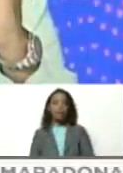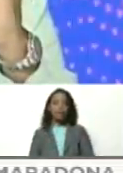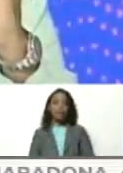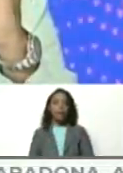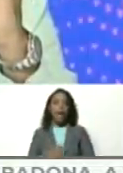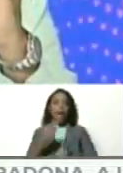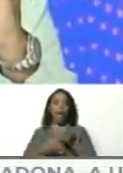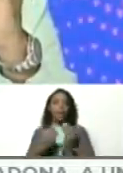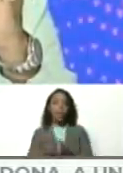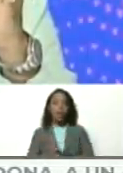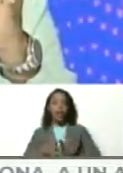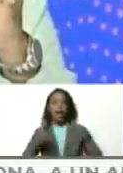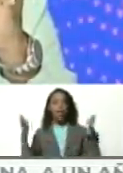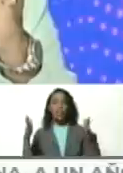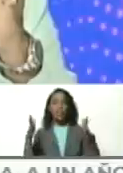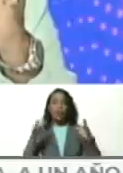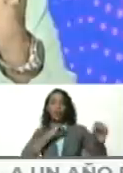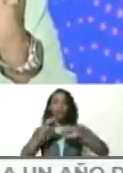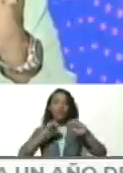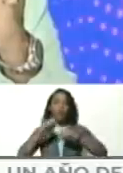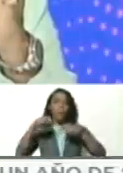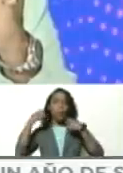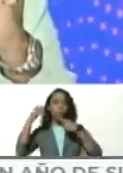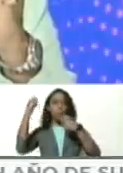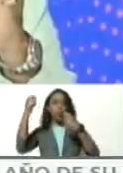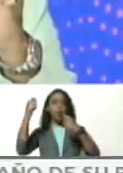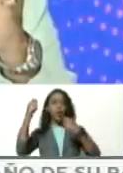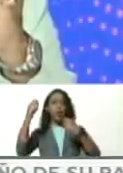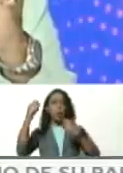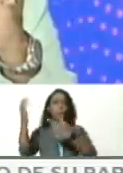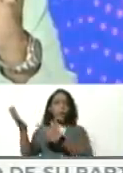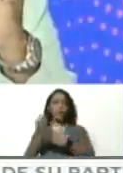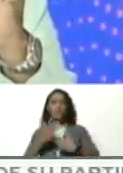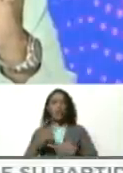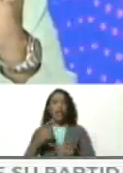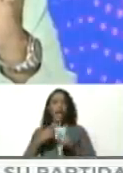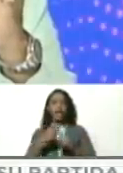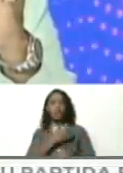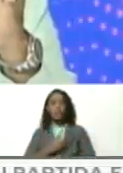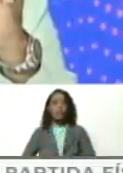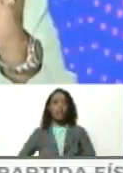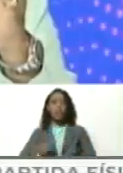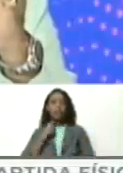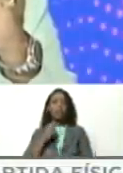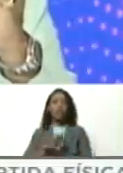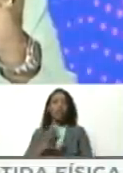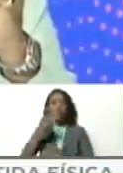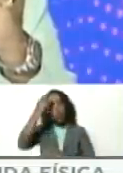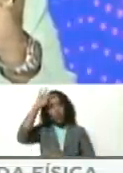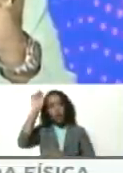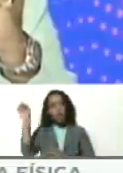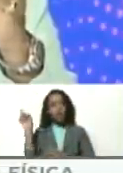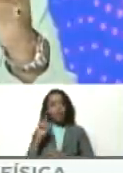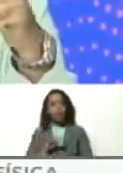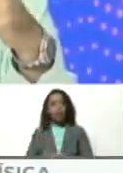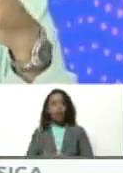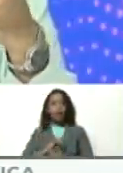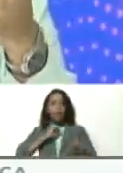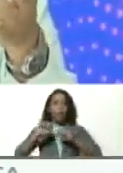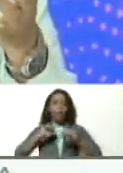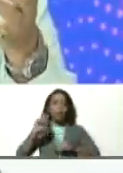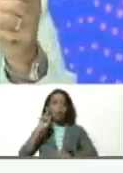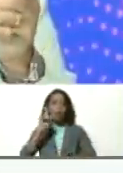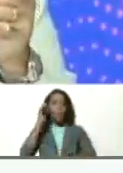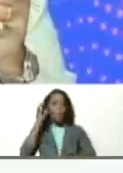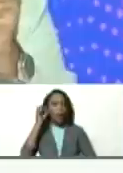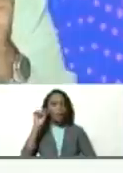una gran movilización popular para recibir a Fidel. Y en esa movilización, una mujer que tenía